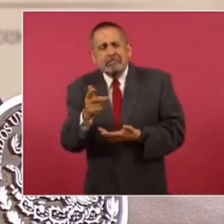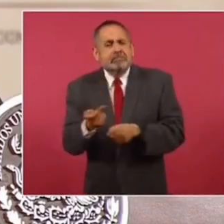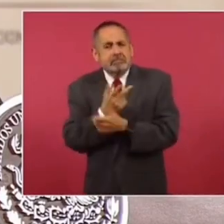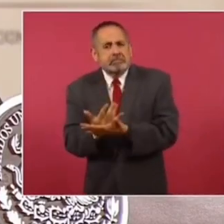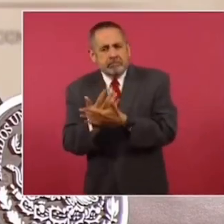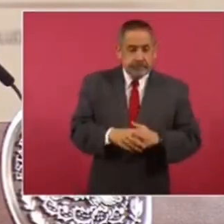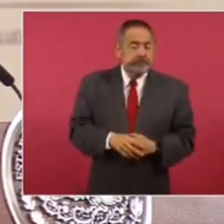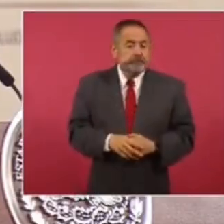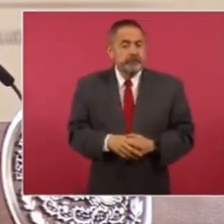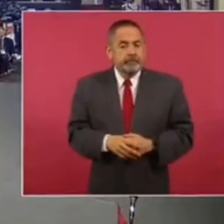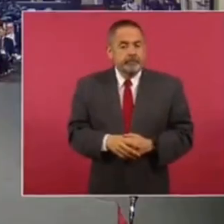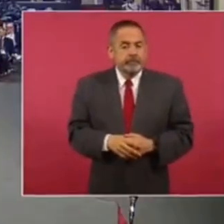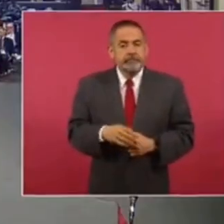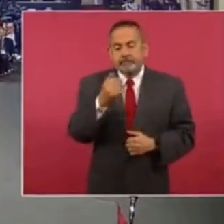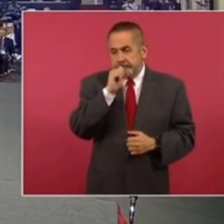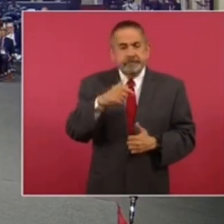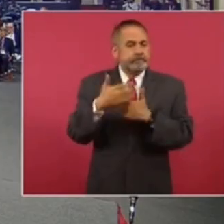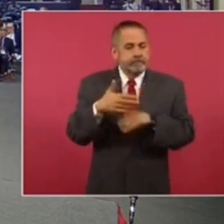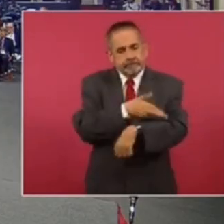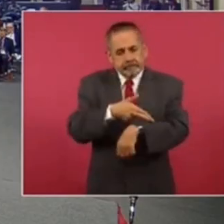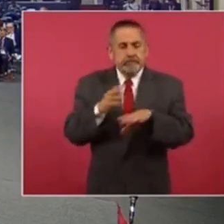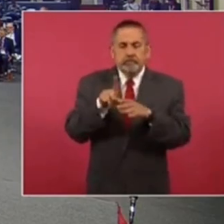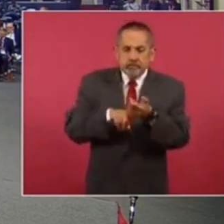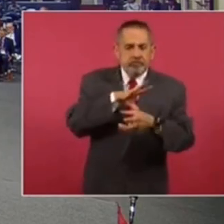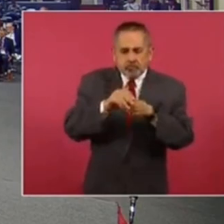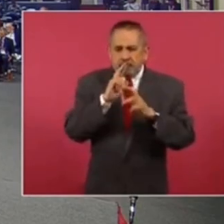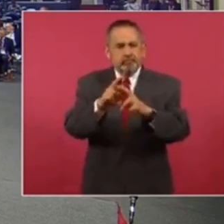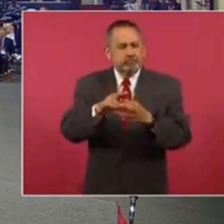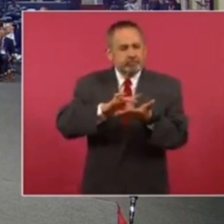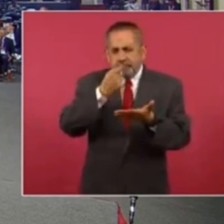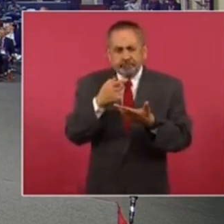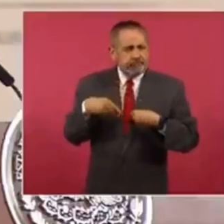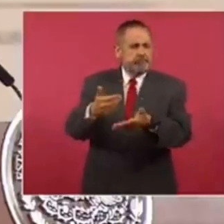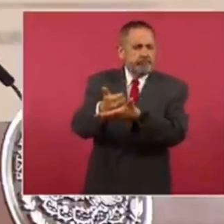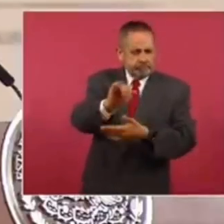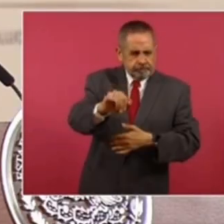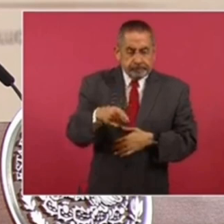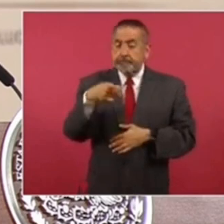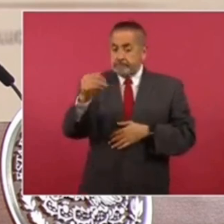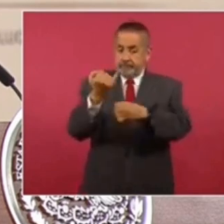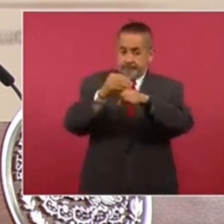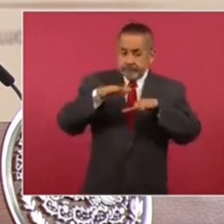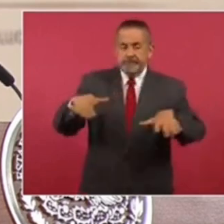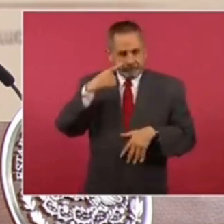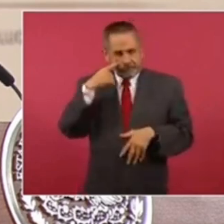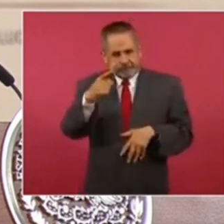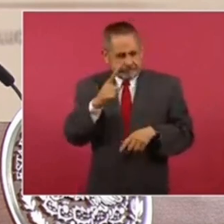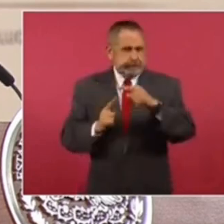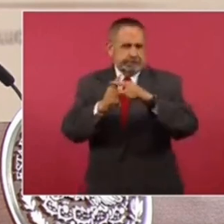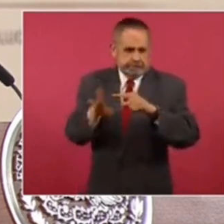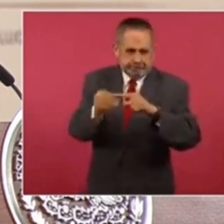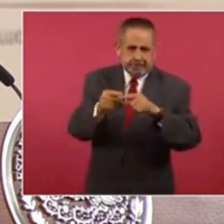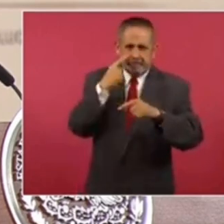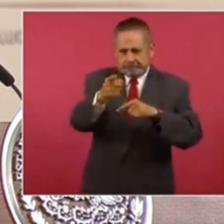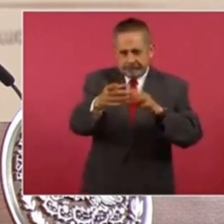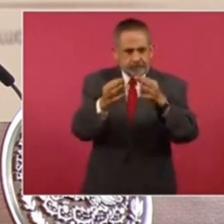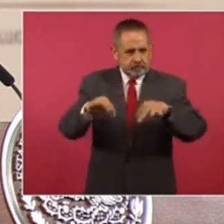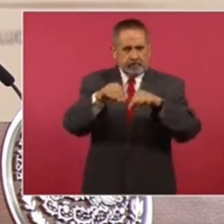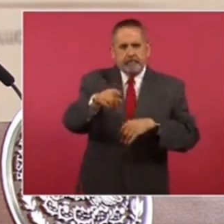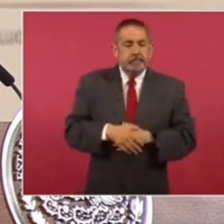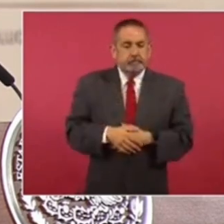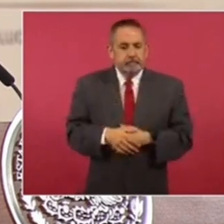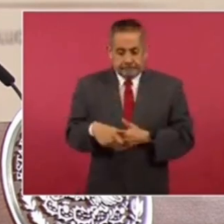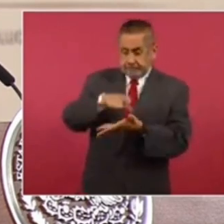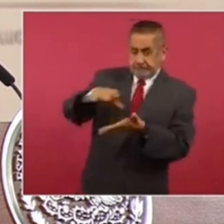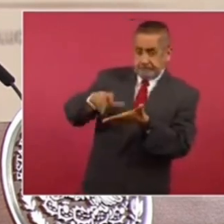estamos en proceso. Vamos a resolver todo lo relacionado con el abasto de medicamentos, pero les quiero informar algo adicional, que es muy importante. Ya en